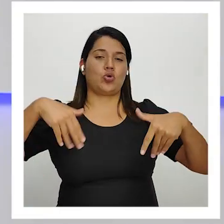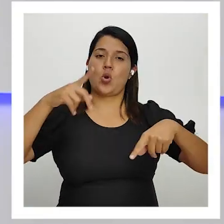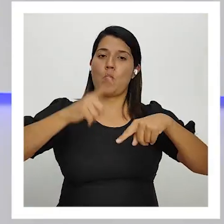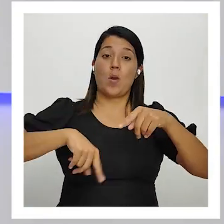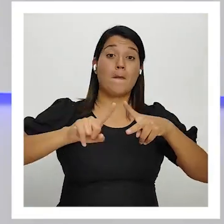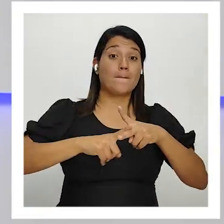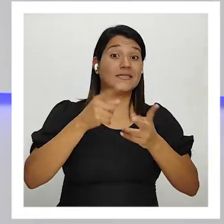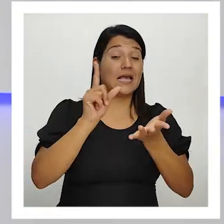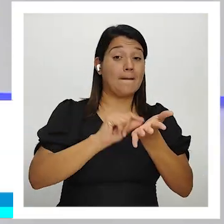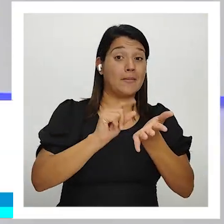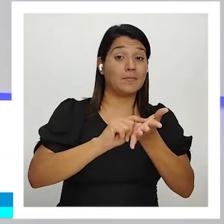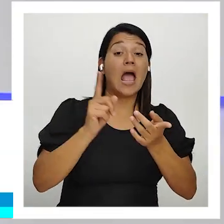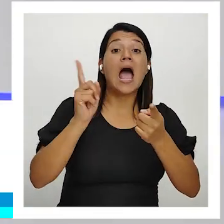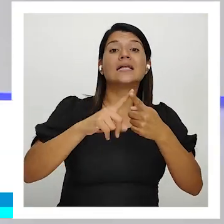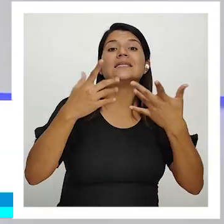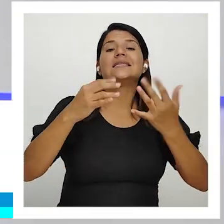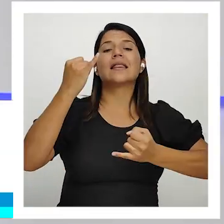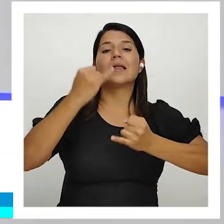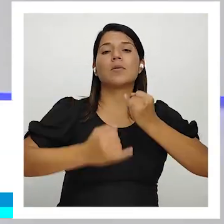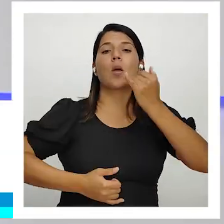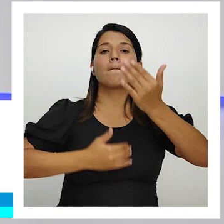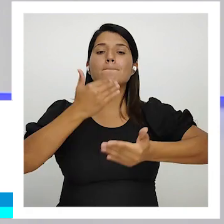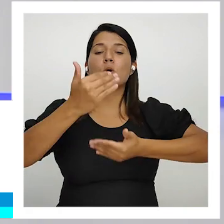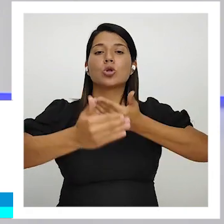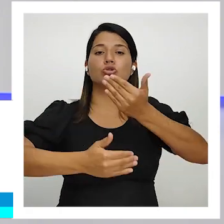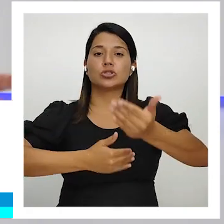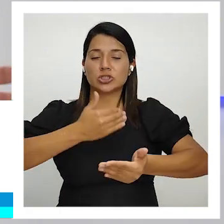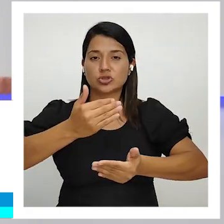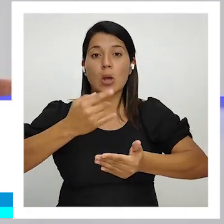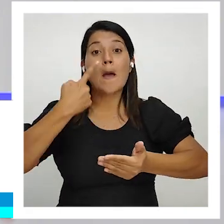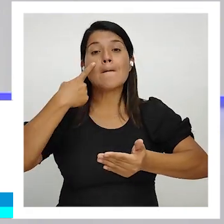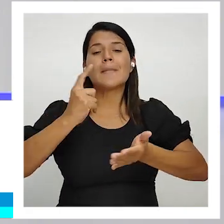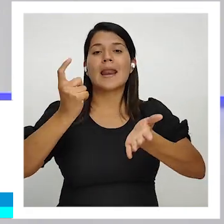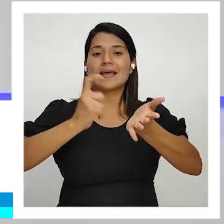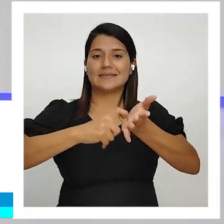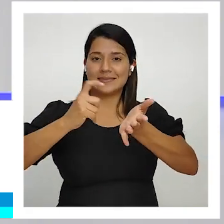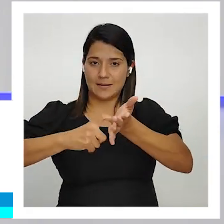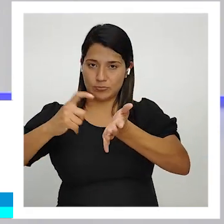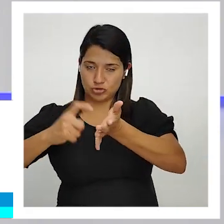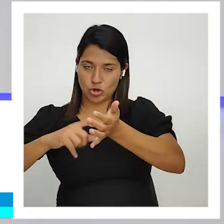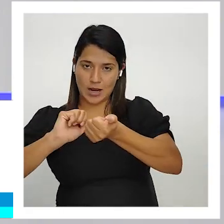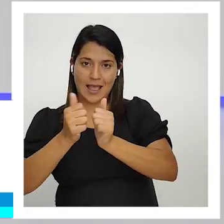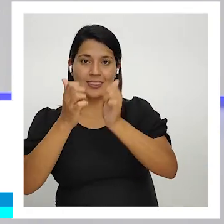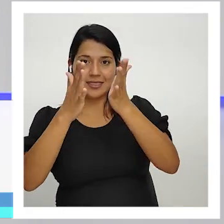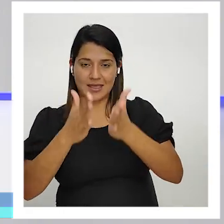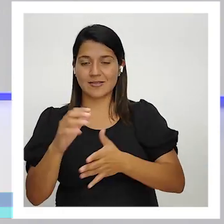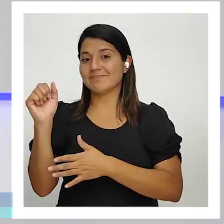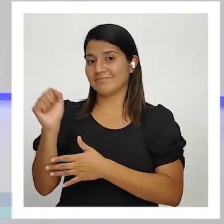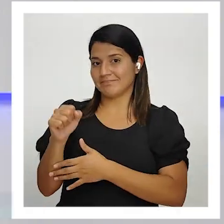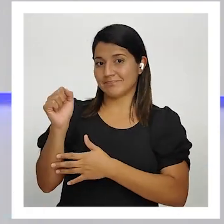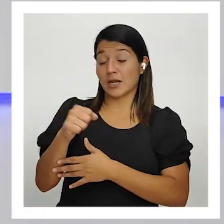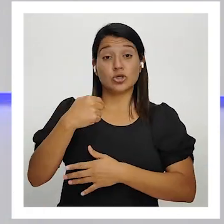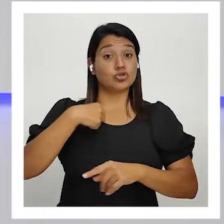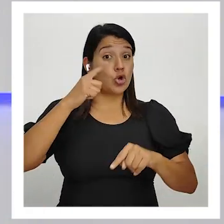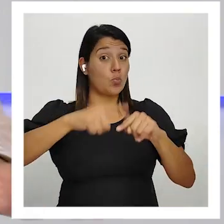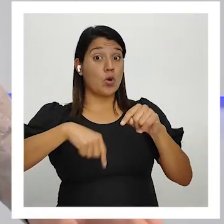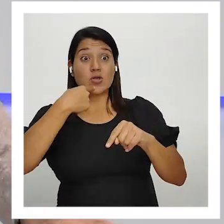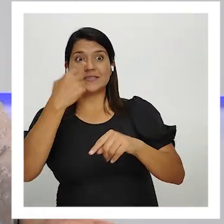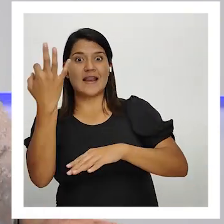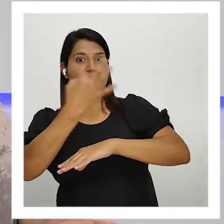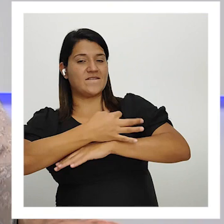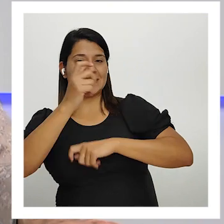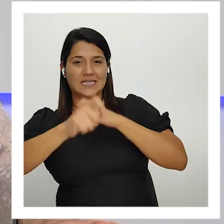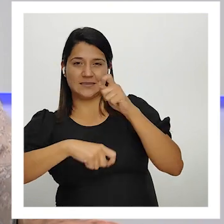imprimir papeletas hasta que terminemos el proceso de inscripción de candidaturas. Yo no puedo decirle una